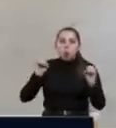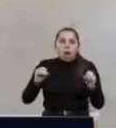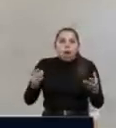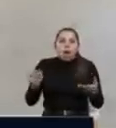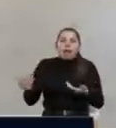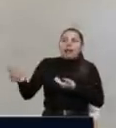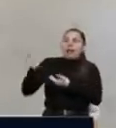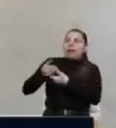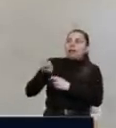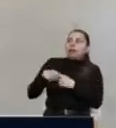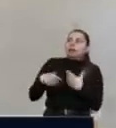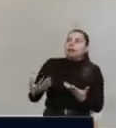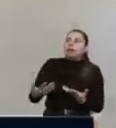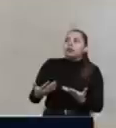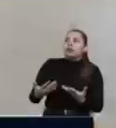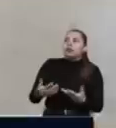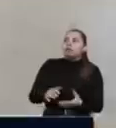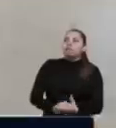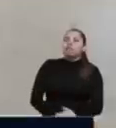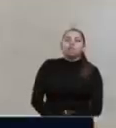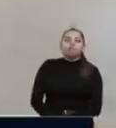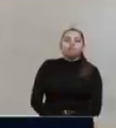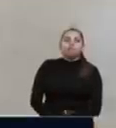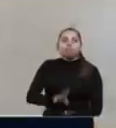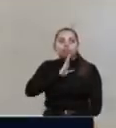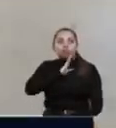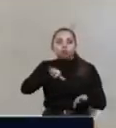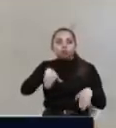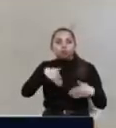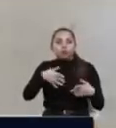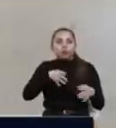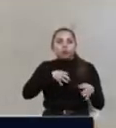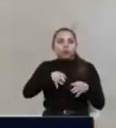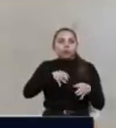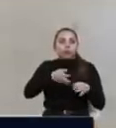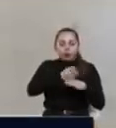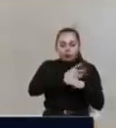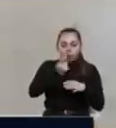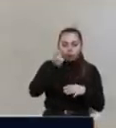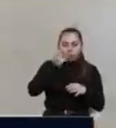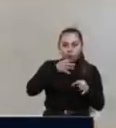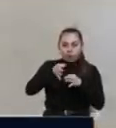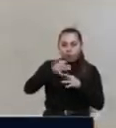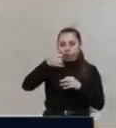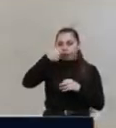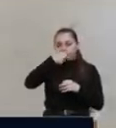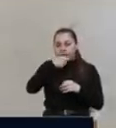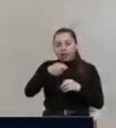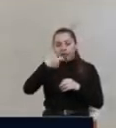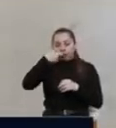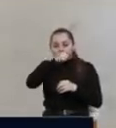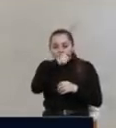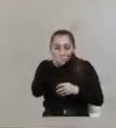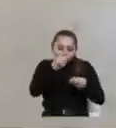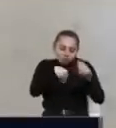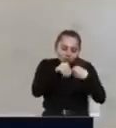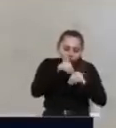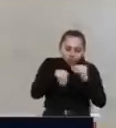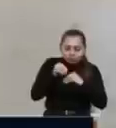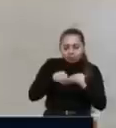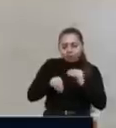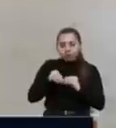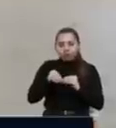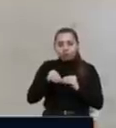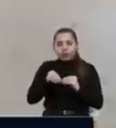Y uno podría decir que no hay quien les compre por la explicación que daban de las drogas sintéticas,